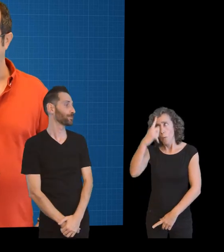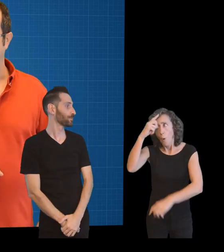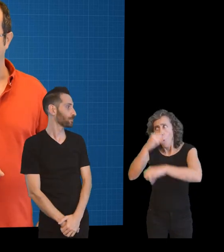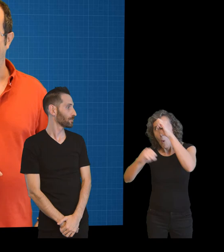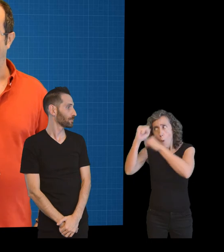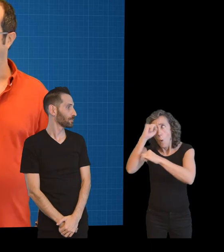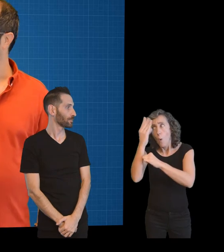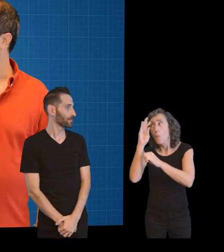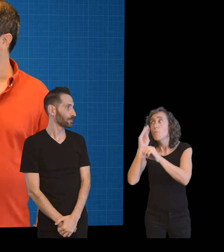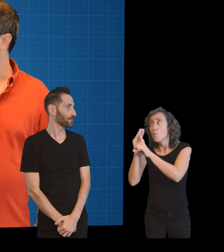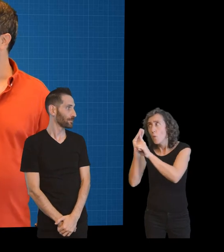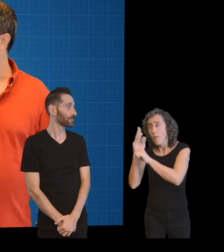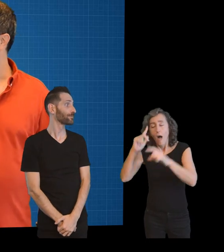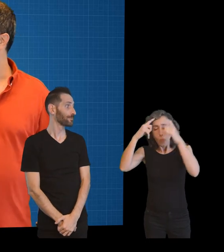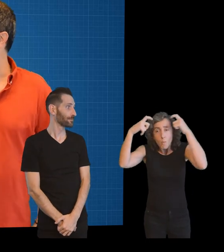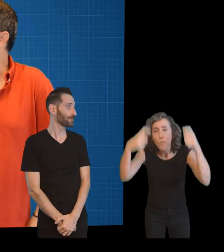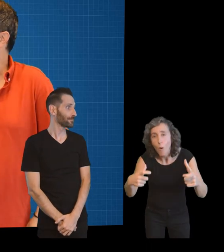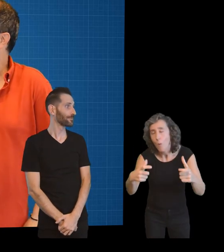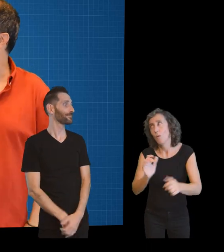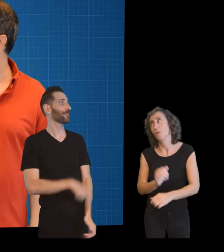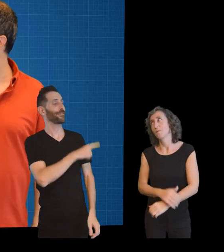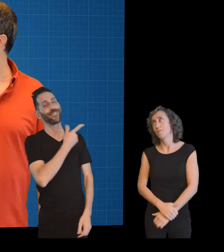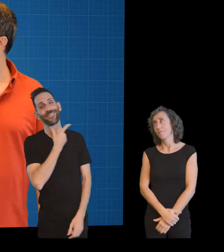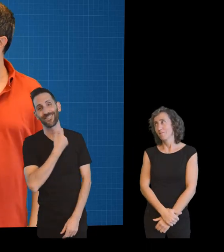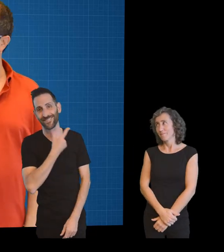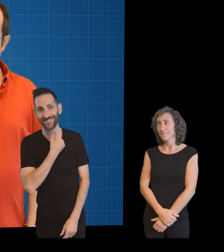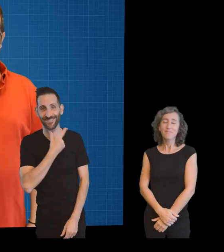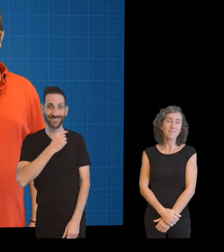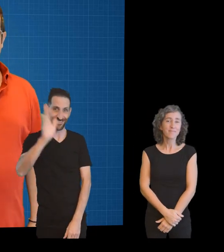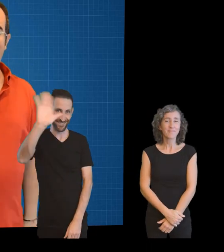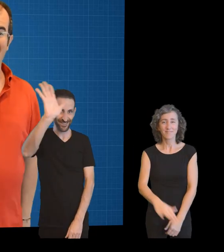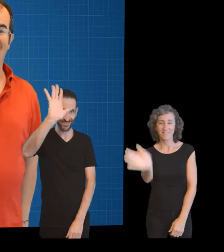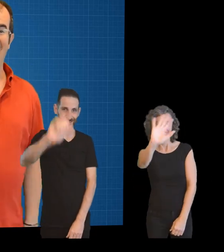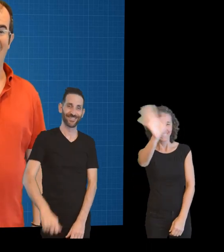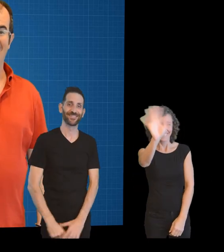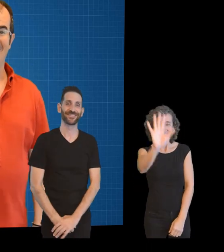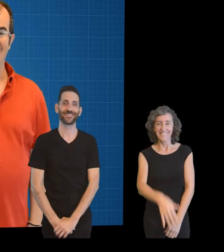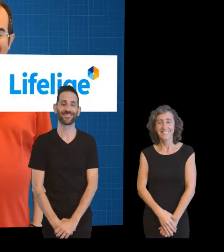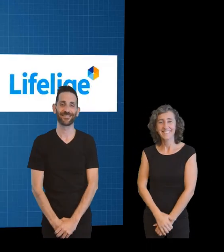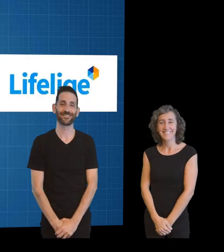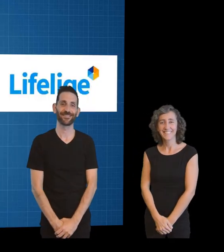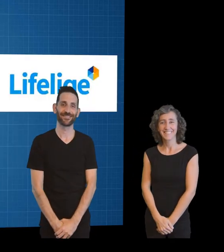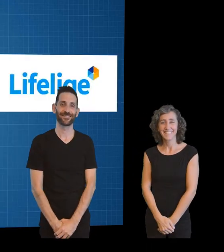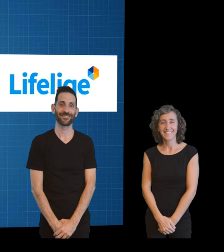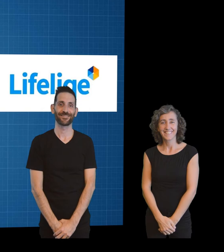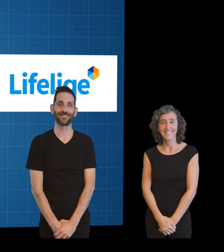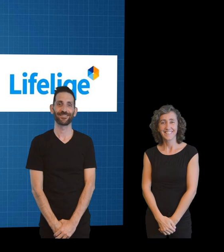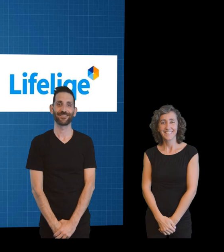non tanto como para que se che caia o cerebro. Ah, que bueno. Hasta luego. Hasta pronto.